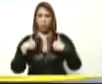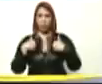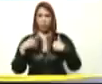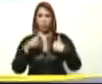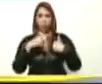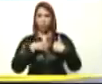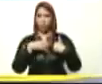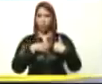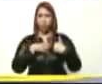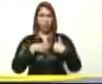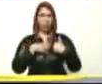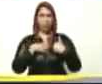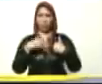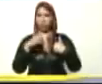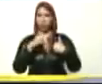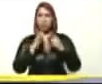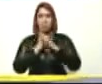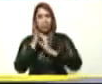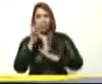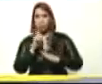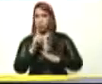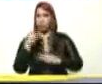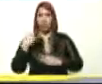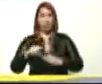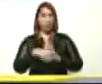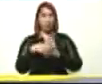ni al descanso. No tienen derecho, compañero.